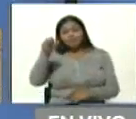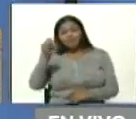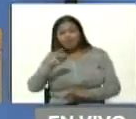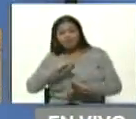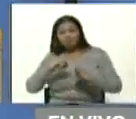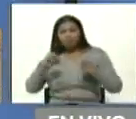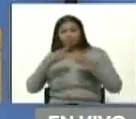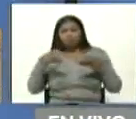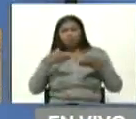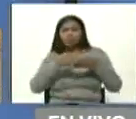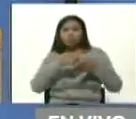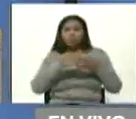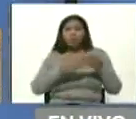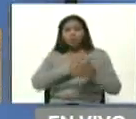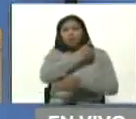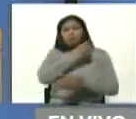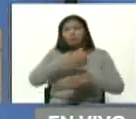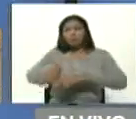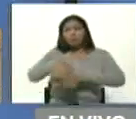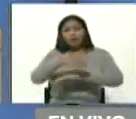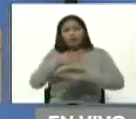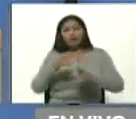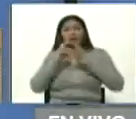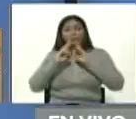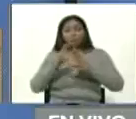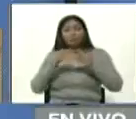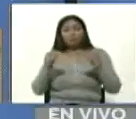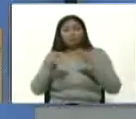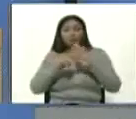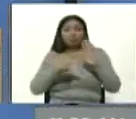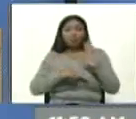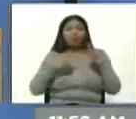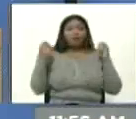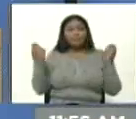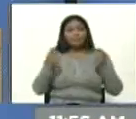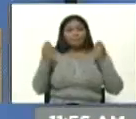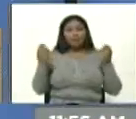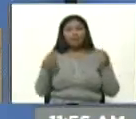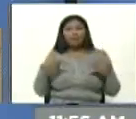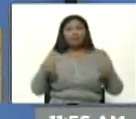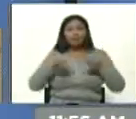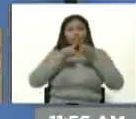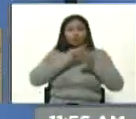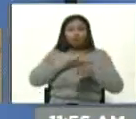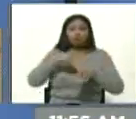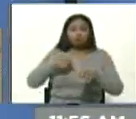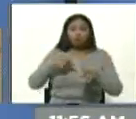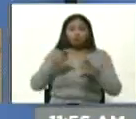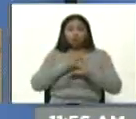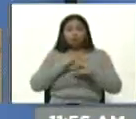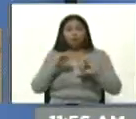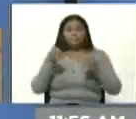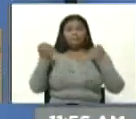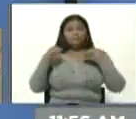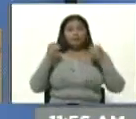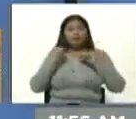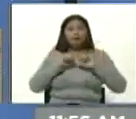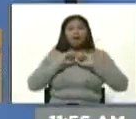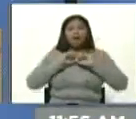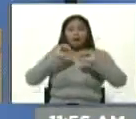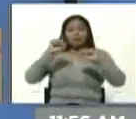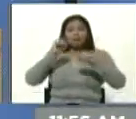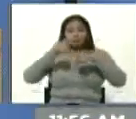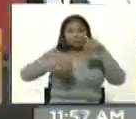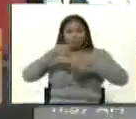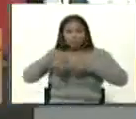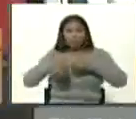tenemos reporte de los jefes de calle, tenemos reporte del comando de campaña. Nosotros estamos preparándonos para ganar unas elecciones, no